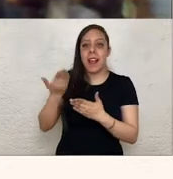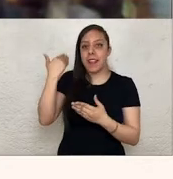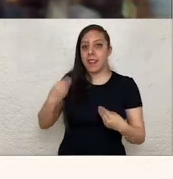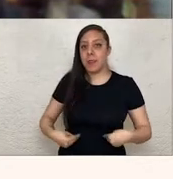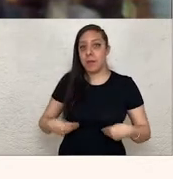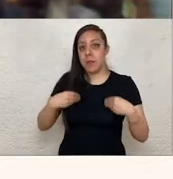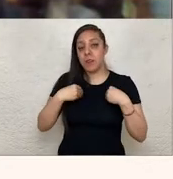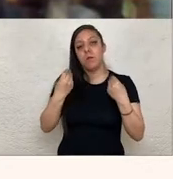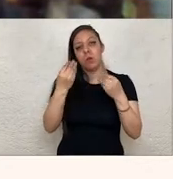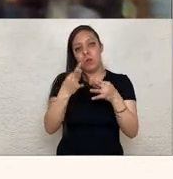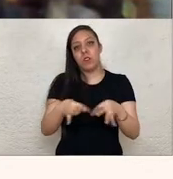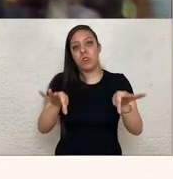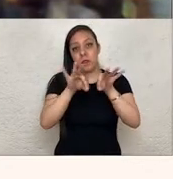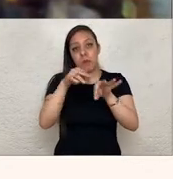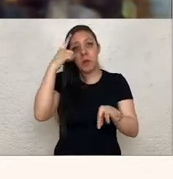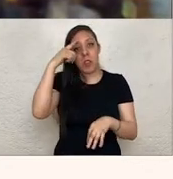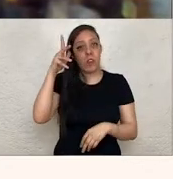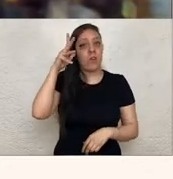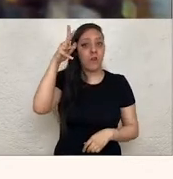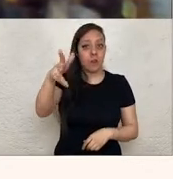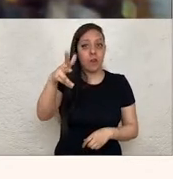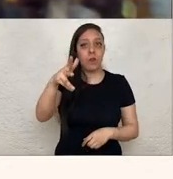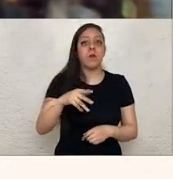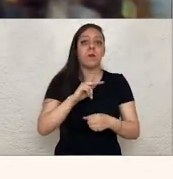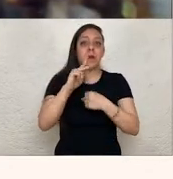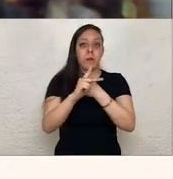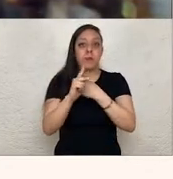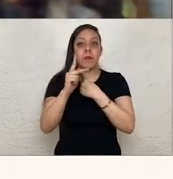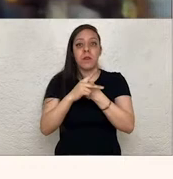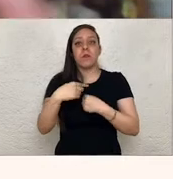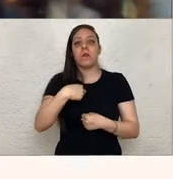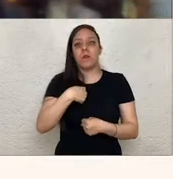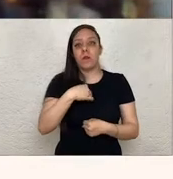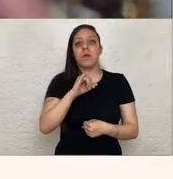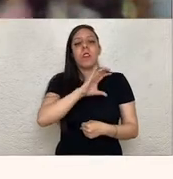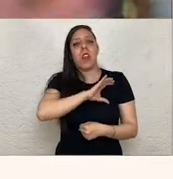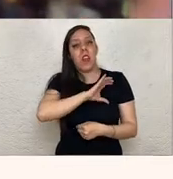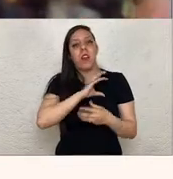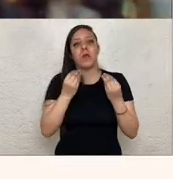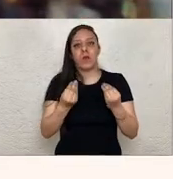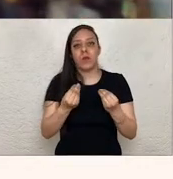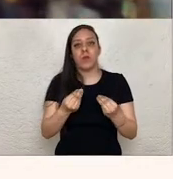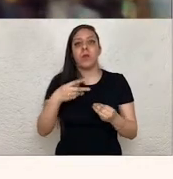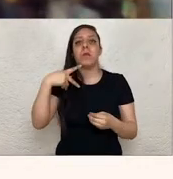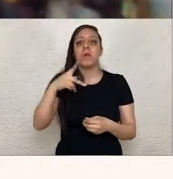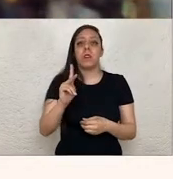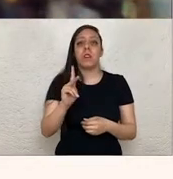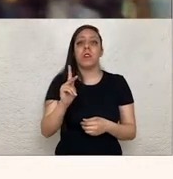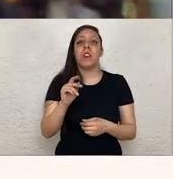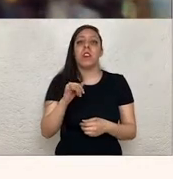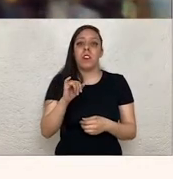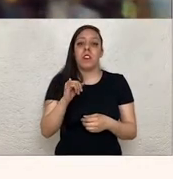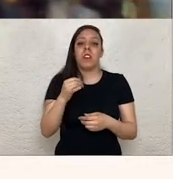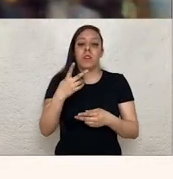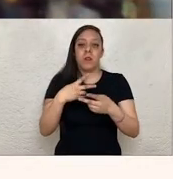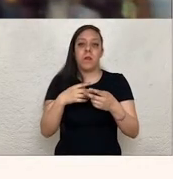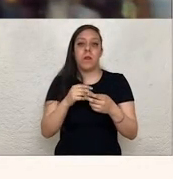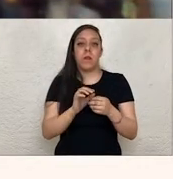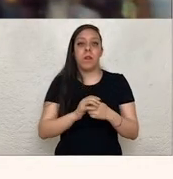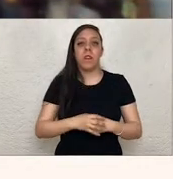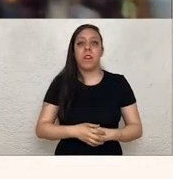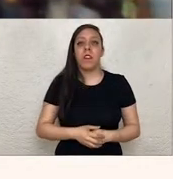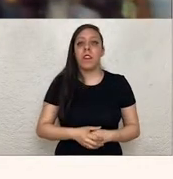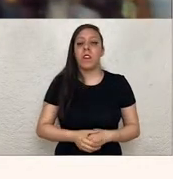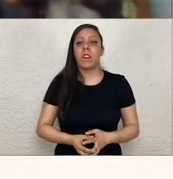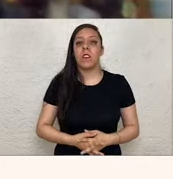vivíamos, si fuera ella, en ese tiempo, es muy importante para el futuro del país que quiero tanto, si ella